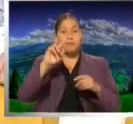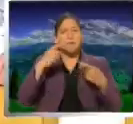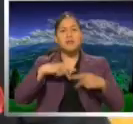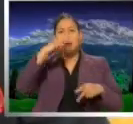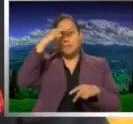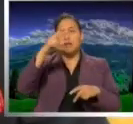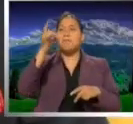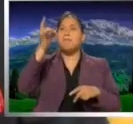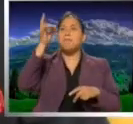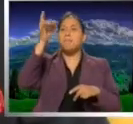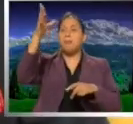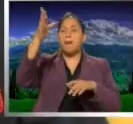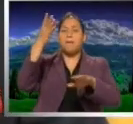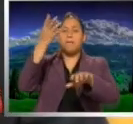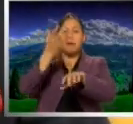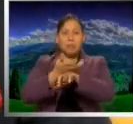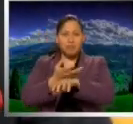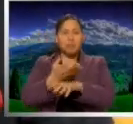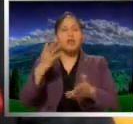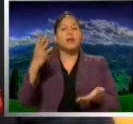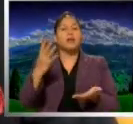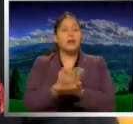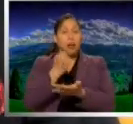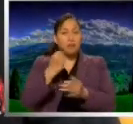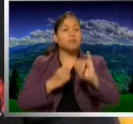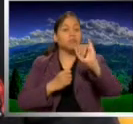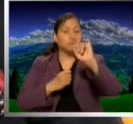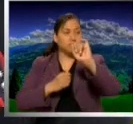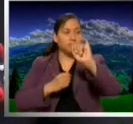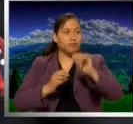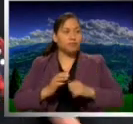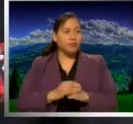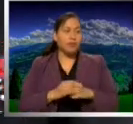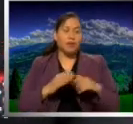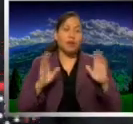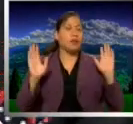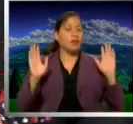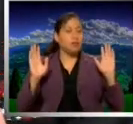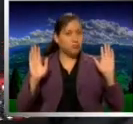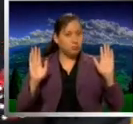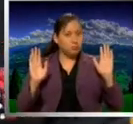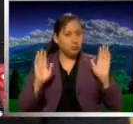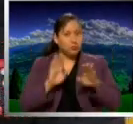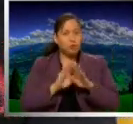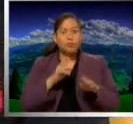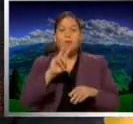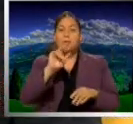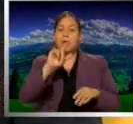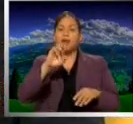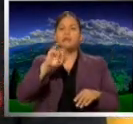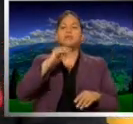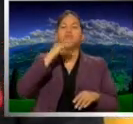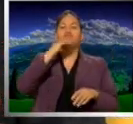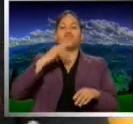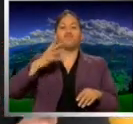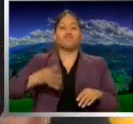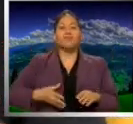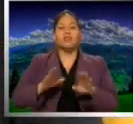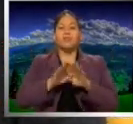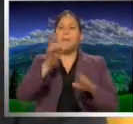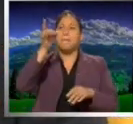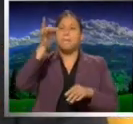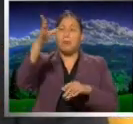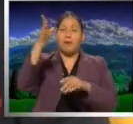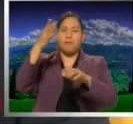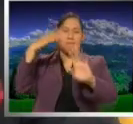le rompieron la cara a los estadounidenses. O sea, sí triunfaron. En esa batalla triunfaron. Entonces, imagínate lo que le ha de haber llenado a Valencia y a sus hombres, claro, el haber